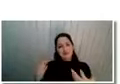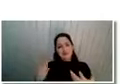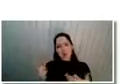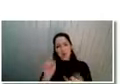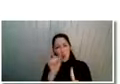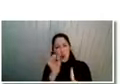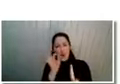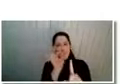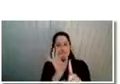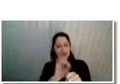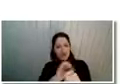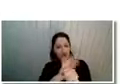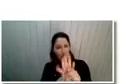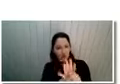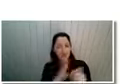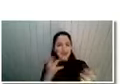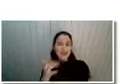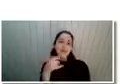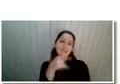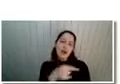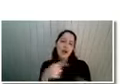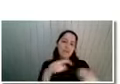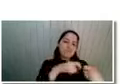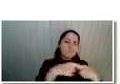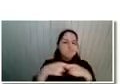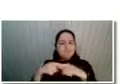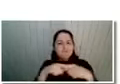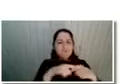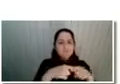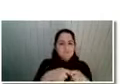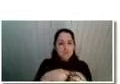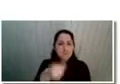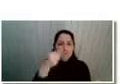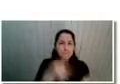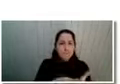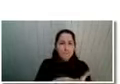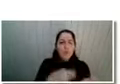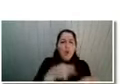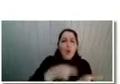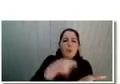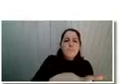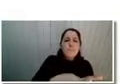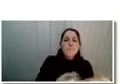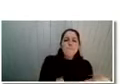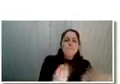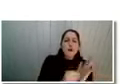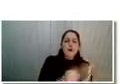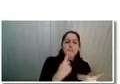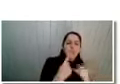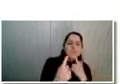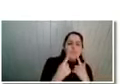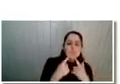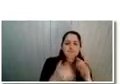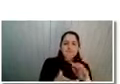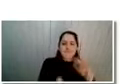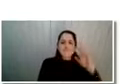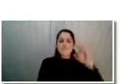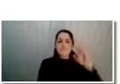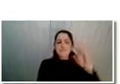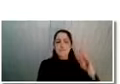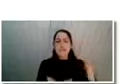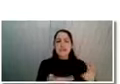todo este debate si invertir en estos test y pueden de alguna manera confundir también